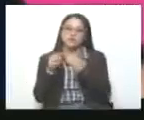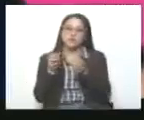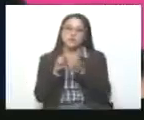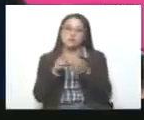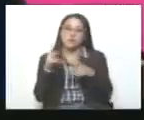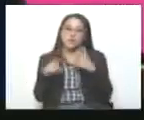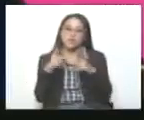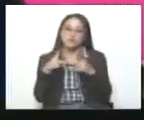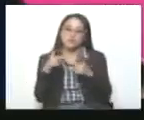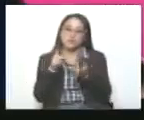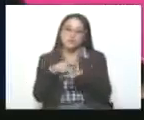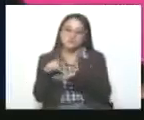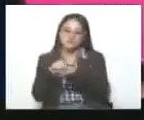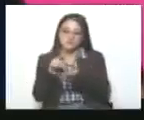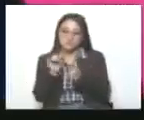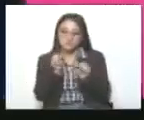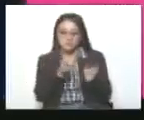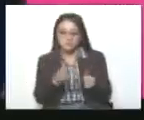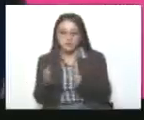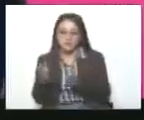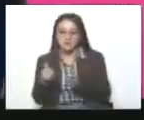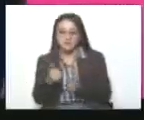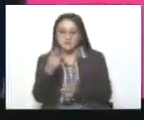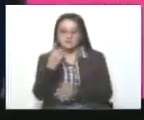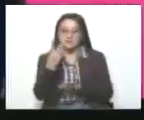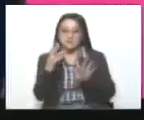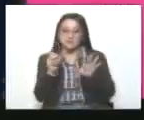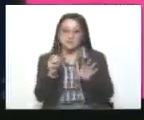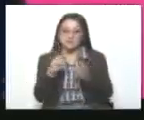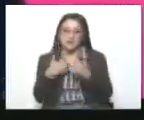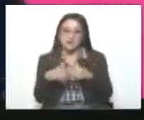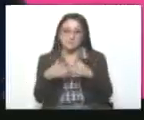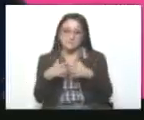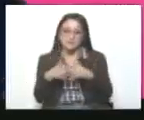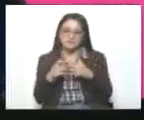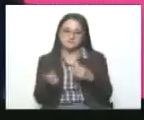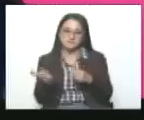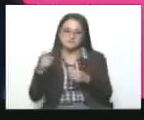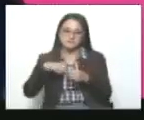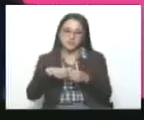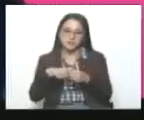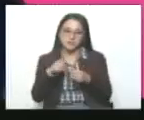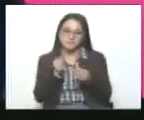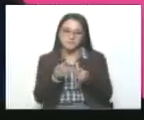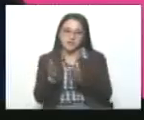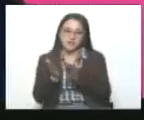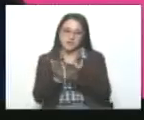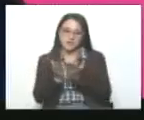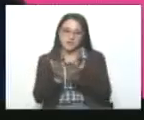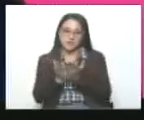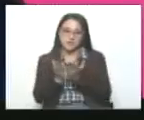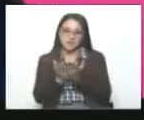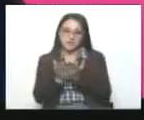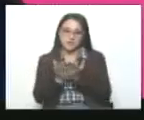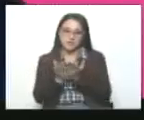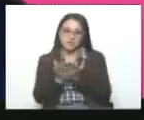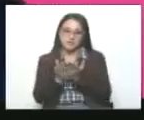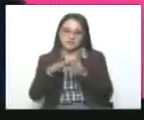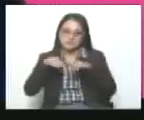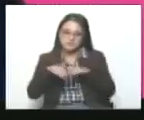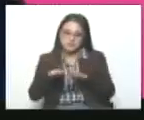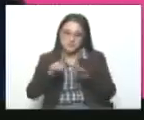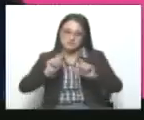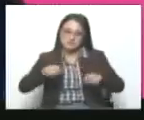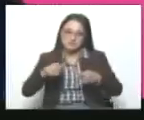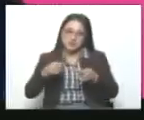que participan en estos planes. Más de 180 empresas se han incorporado en este plan escolar de textil, de calzado,